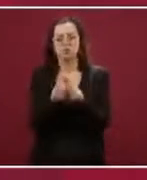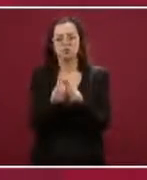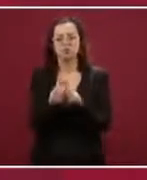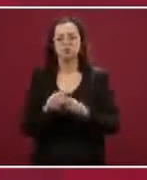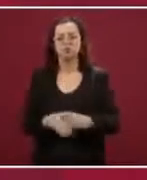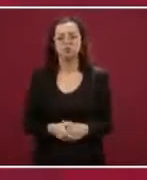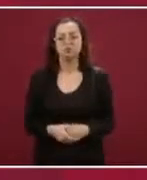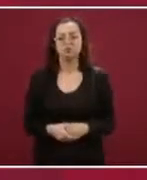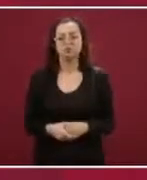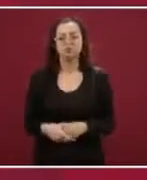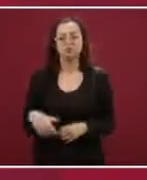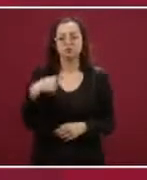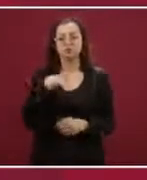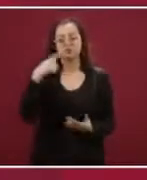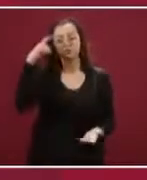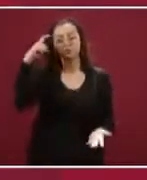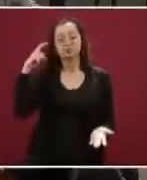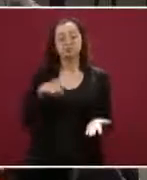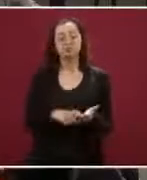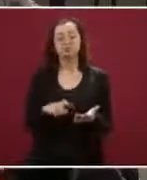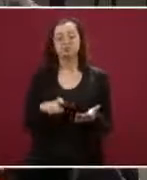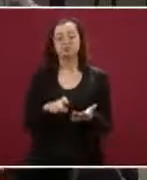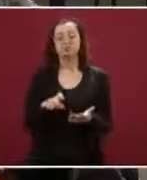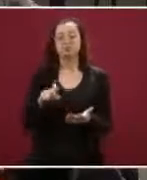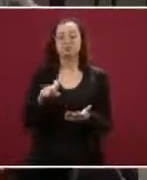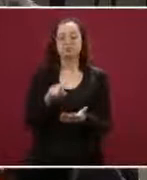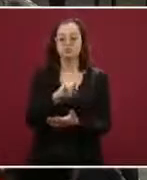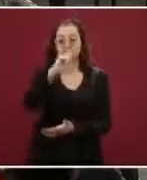Yo creo que el programa más querido,